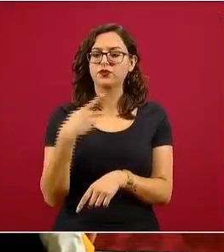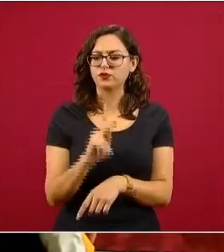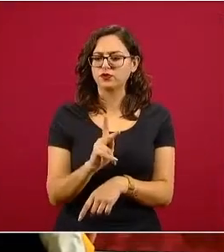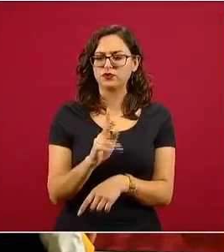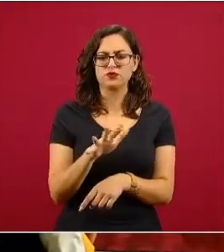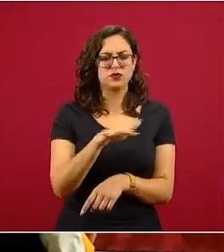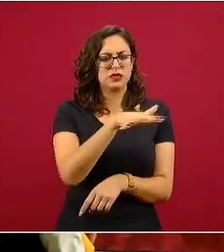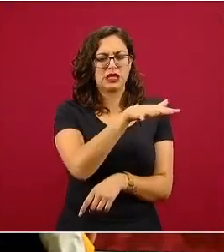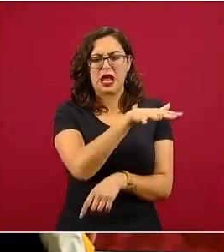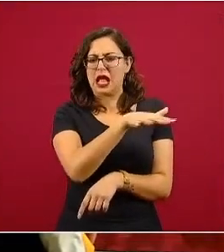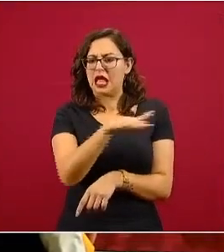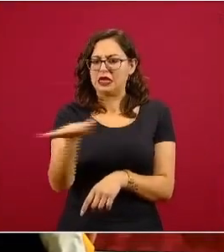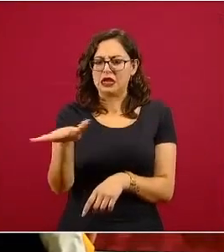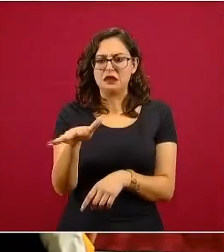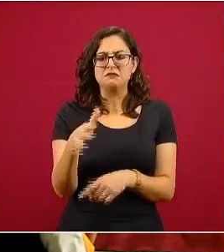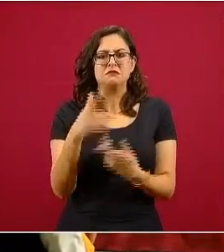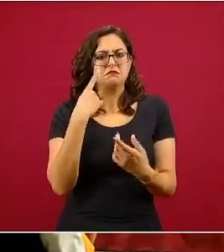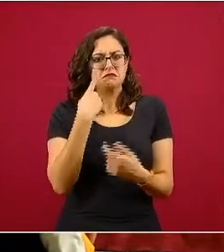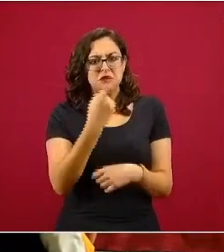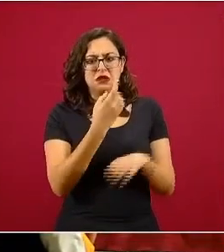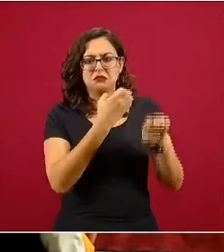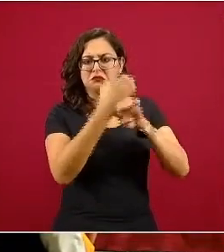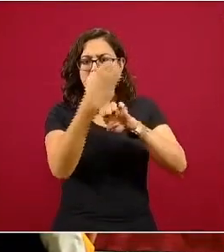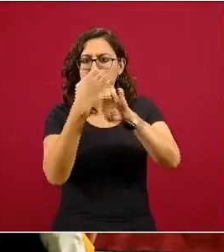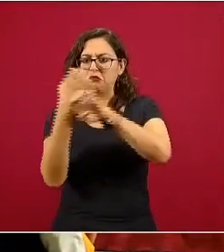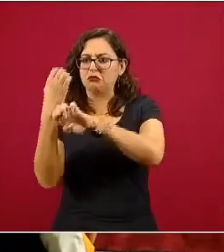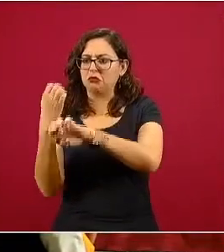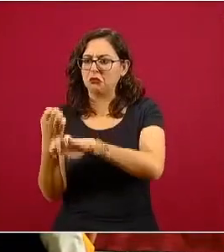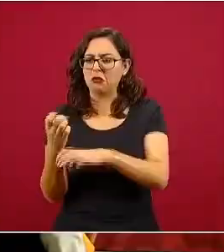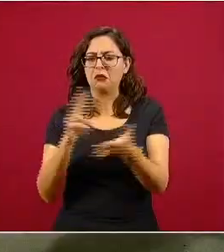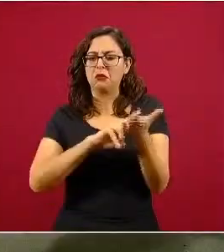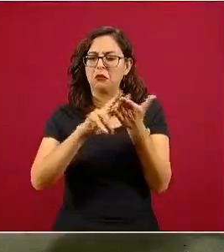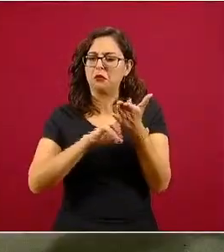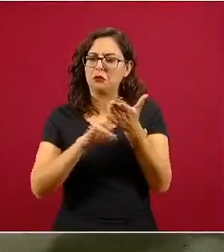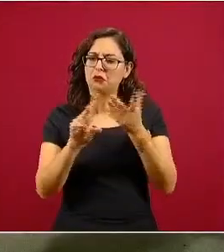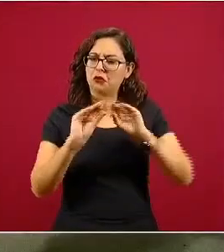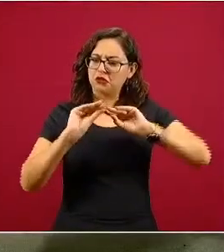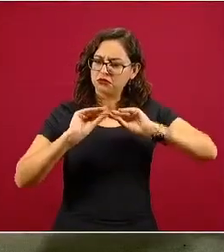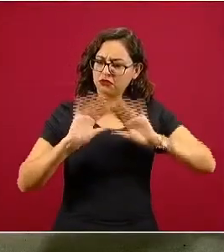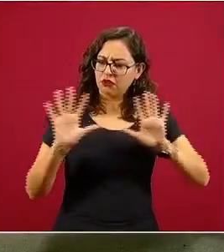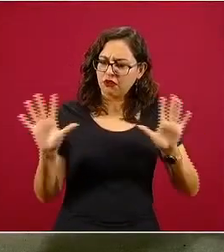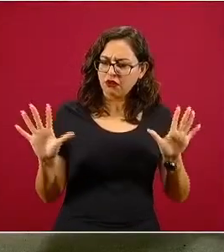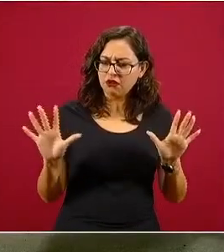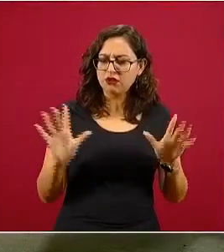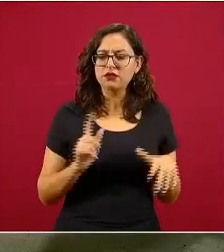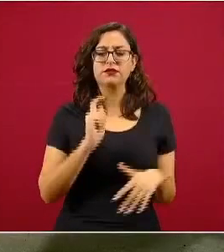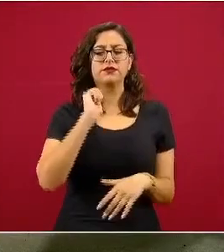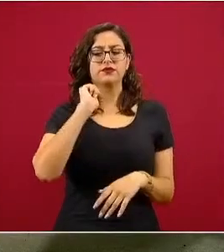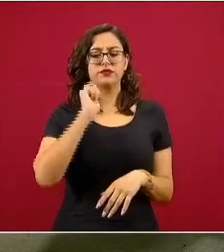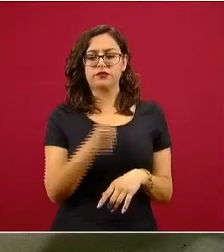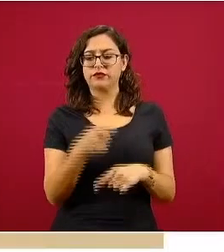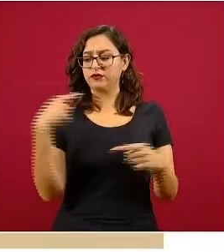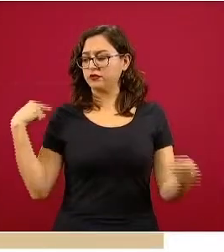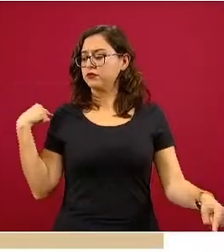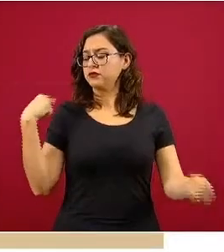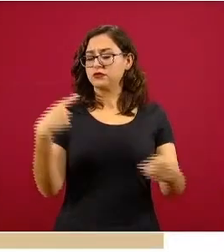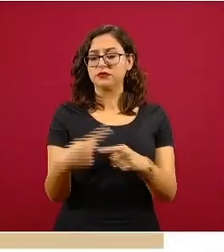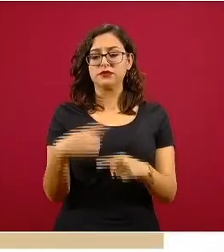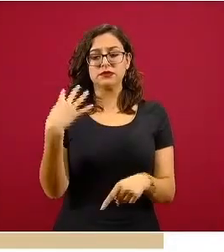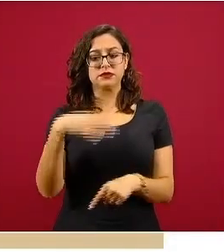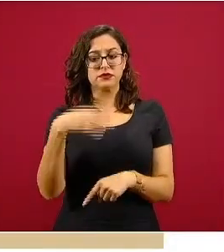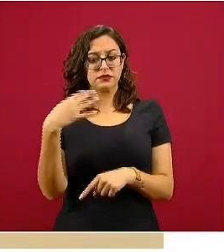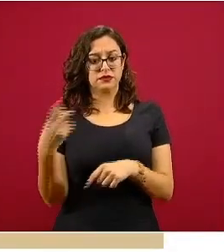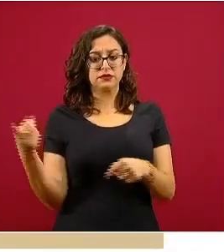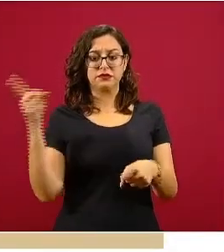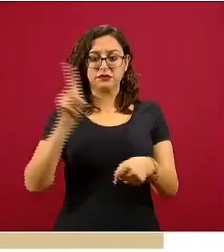que de alguna manera el mapa, la mayoría de las entidades tienen colores no tan intensos, lo que quiere decir que la actividad en los últimos 14 días o